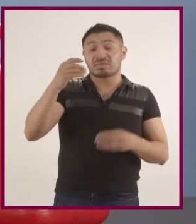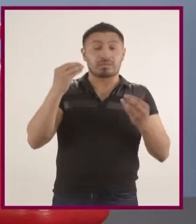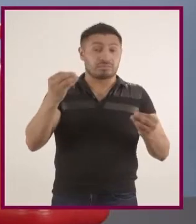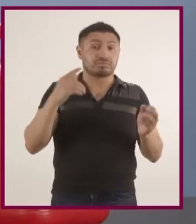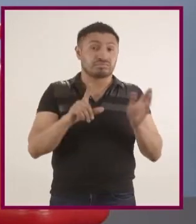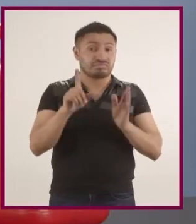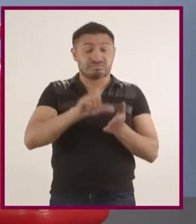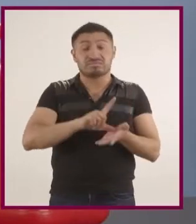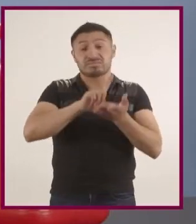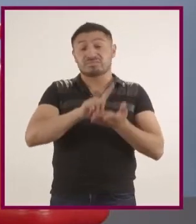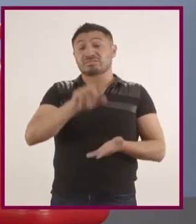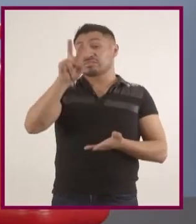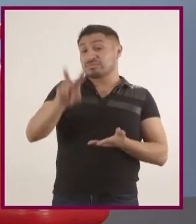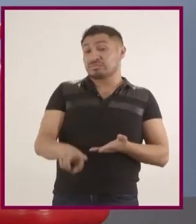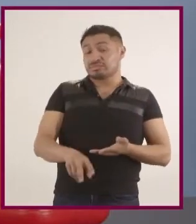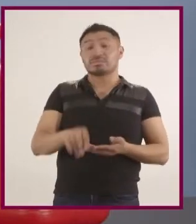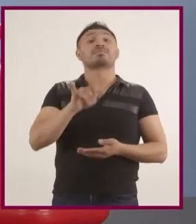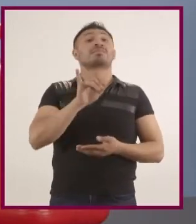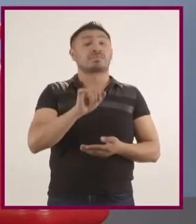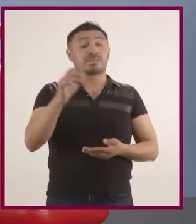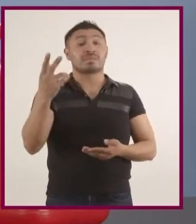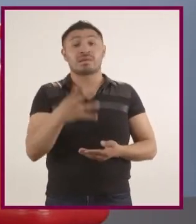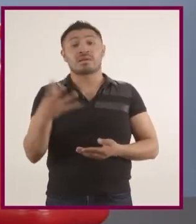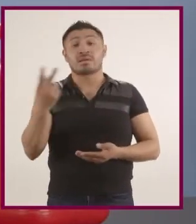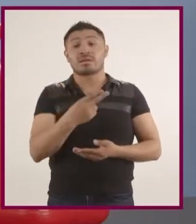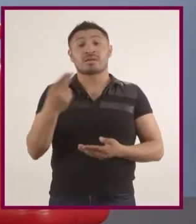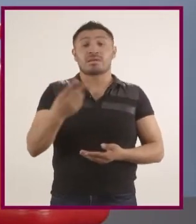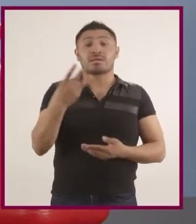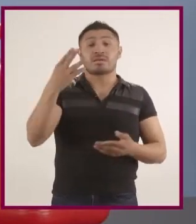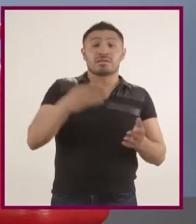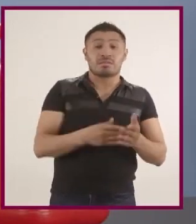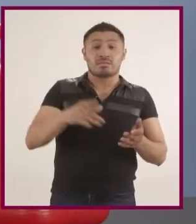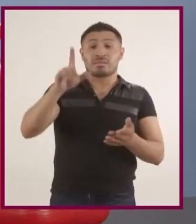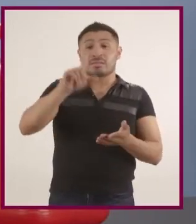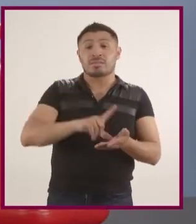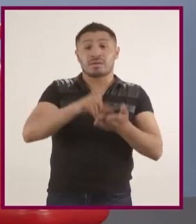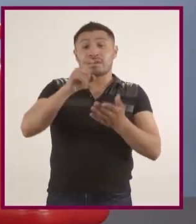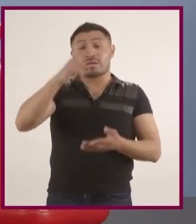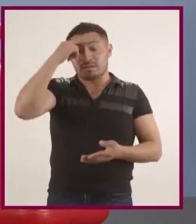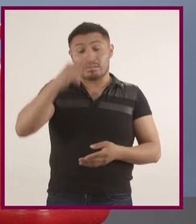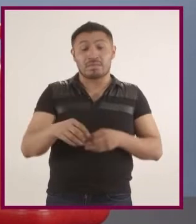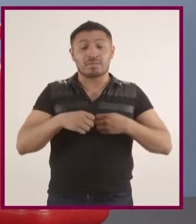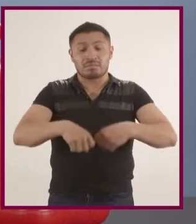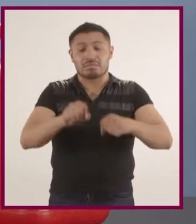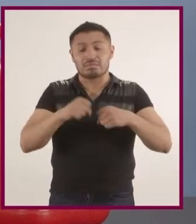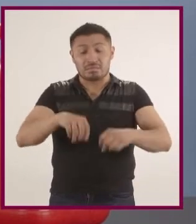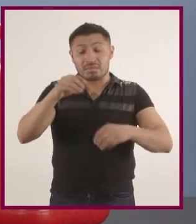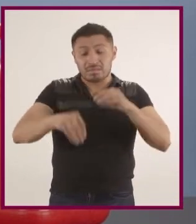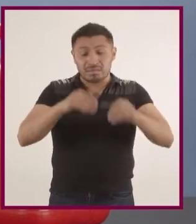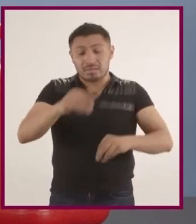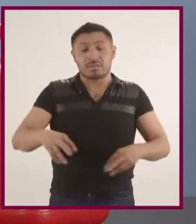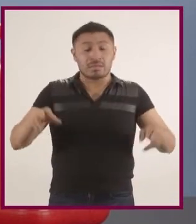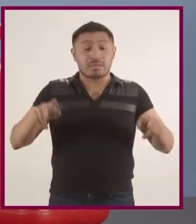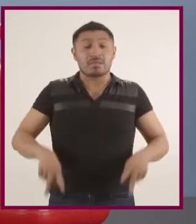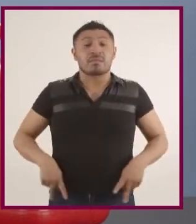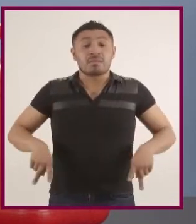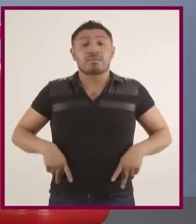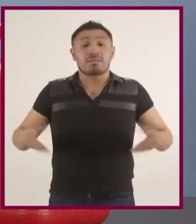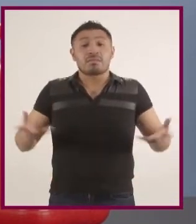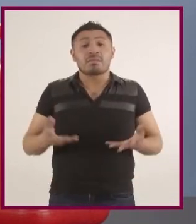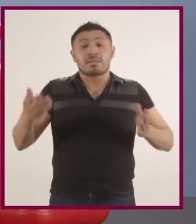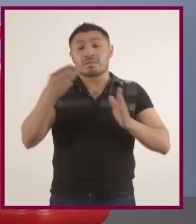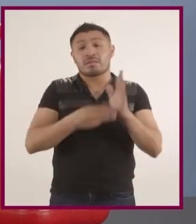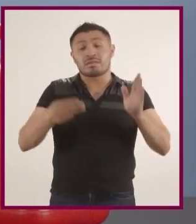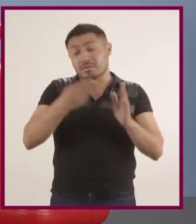así es Y también se necesitan tres mil litros de agua para producir unos pantalones de mezclilla Así que antes de comprar algo nuevo